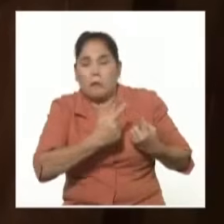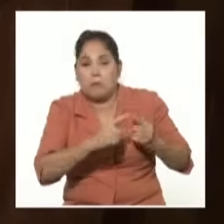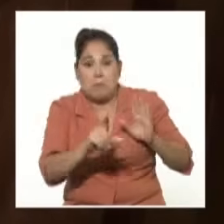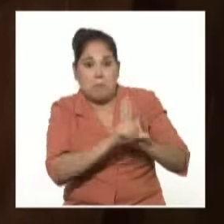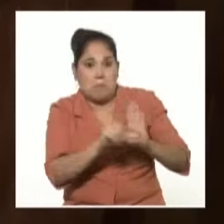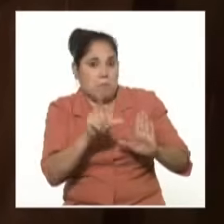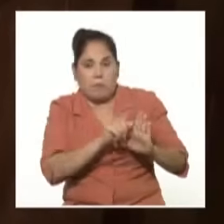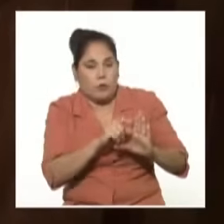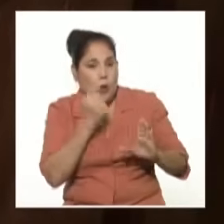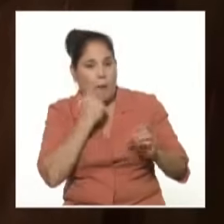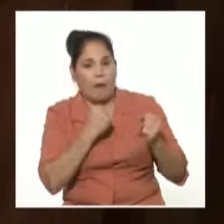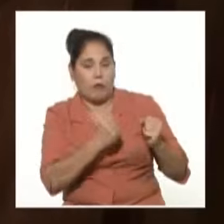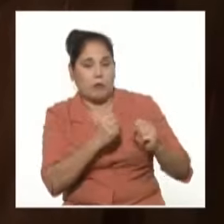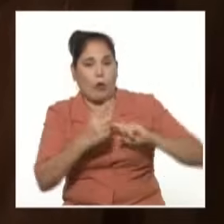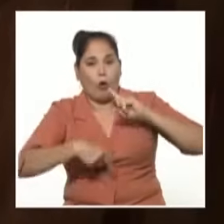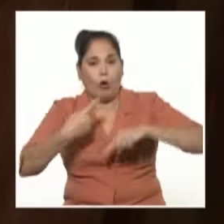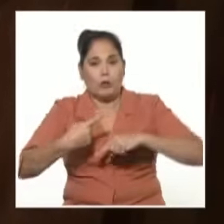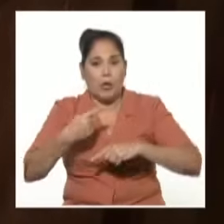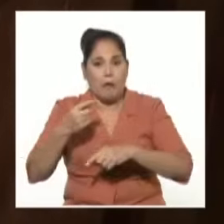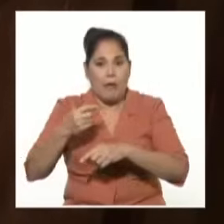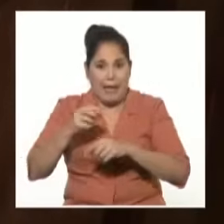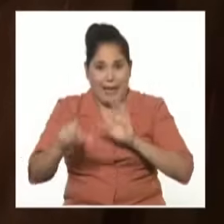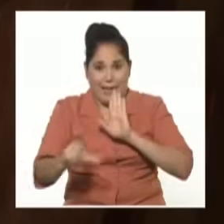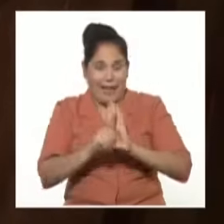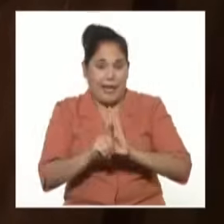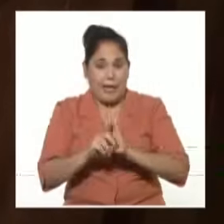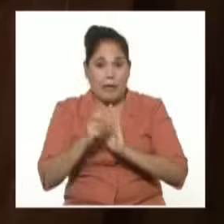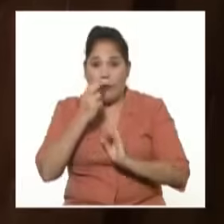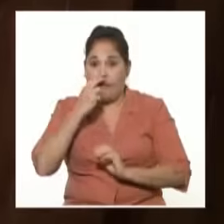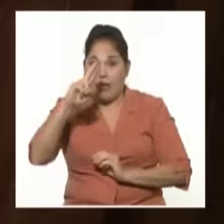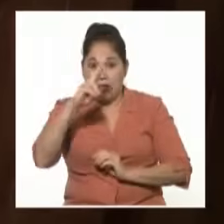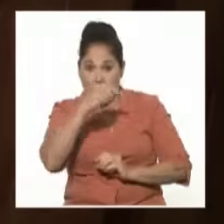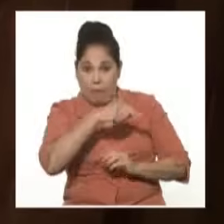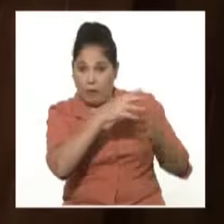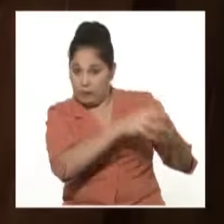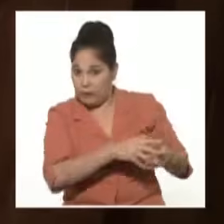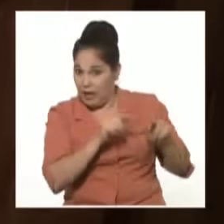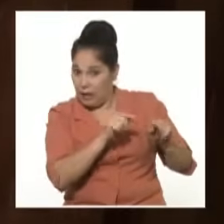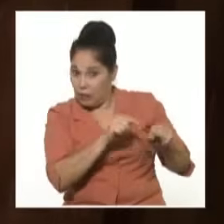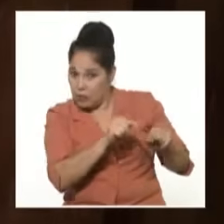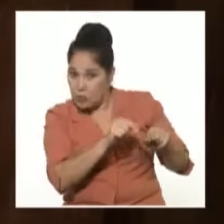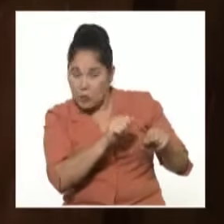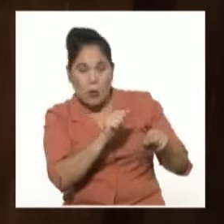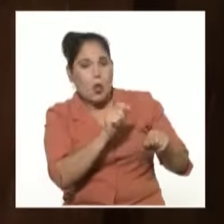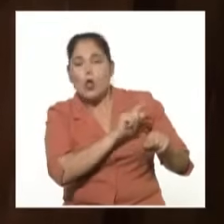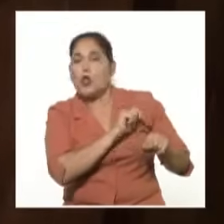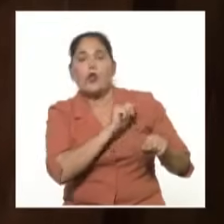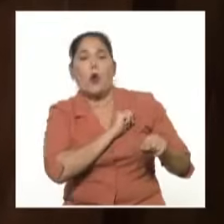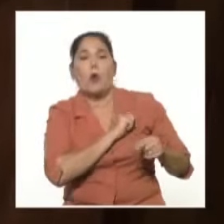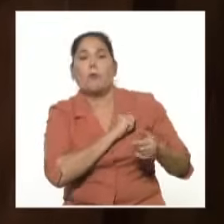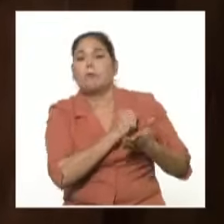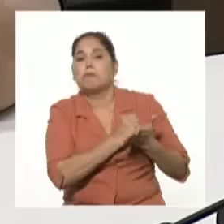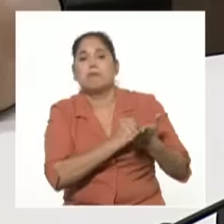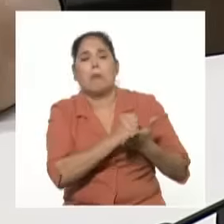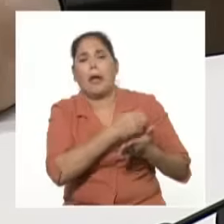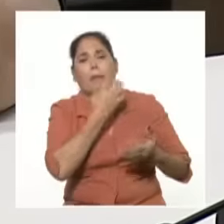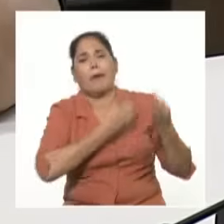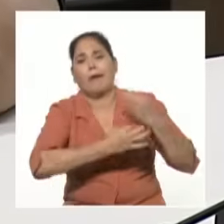más fuerte, aunque los representantes del fascismo del siglo XXI ni siquiera se molestan en